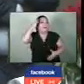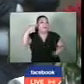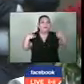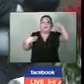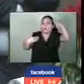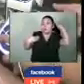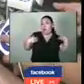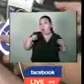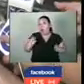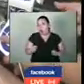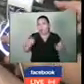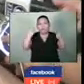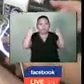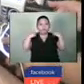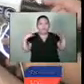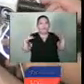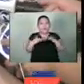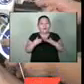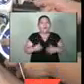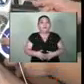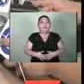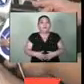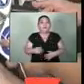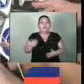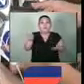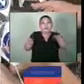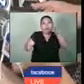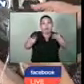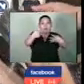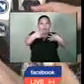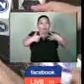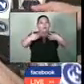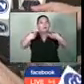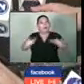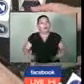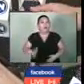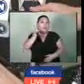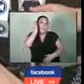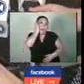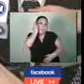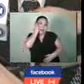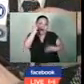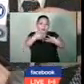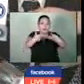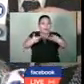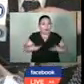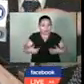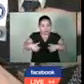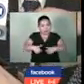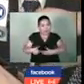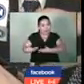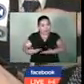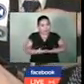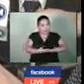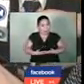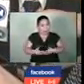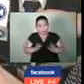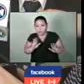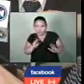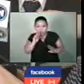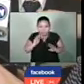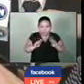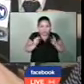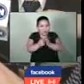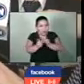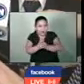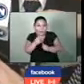el aborto. Equilibramos el valor de los dos derechos, el derecho de la madre y el derecho del no nacido, y que cuando haya conflicto lo